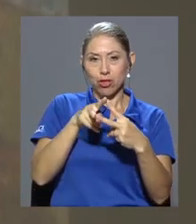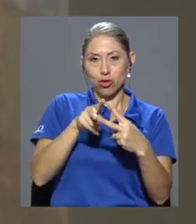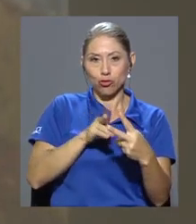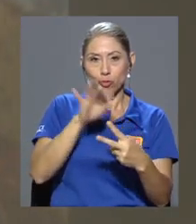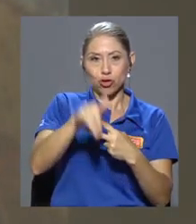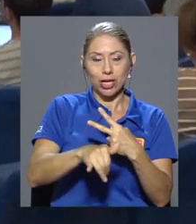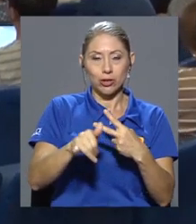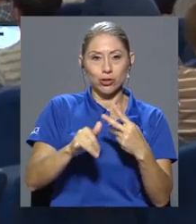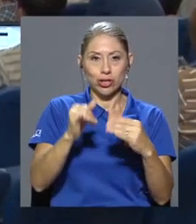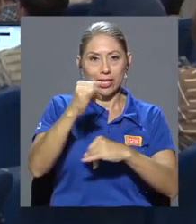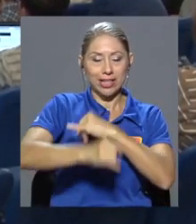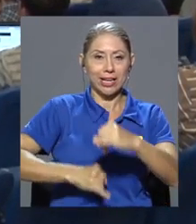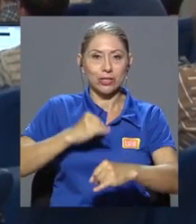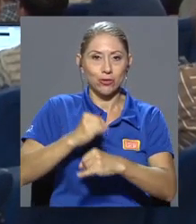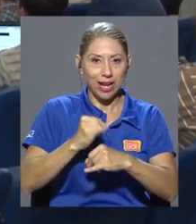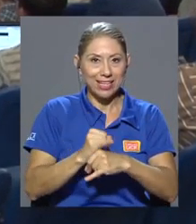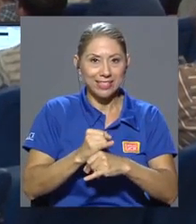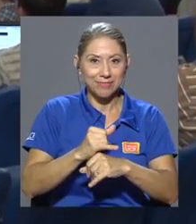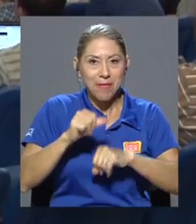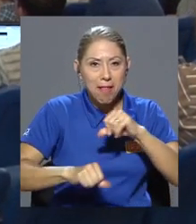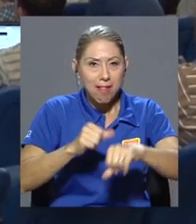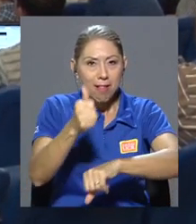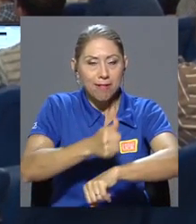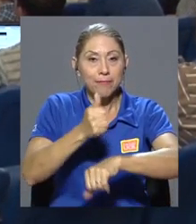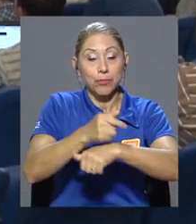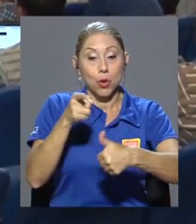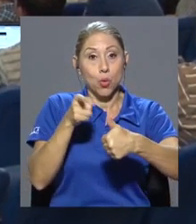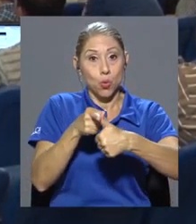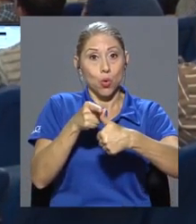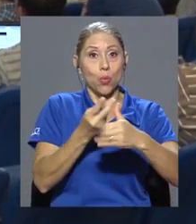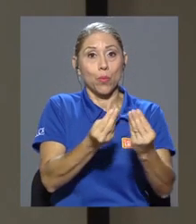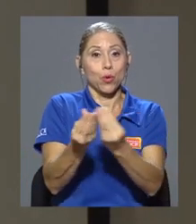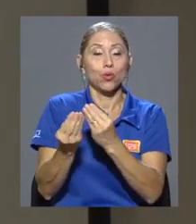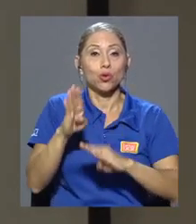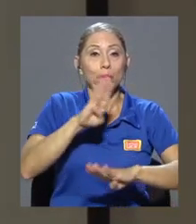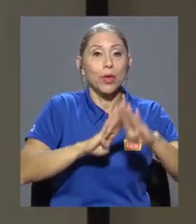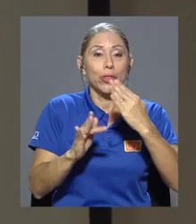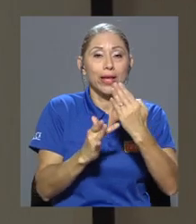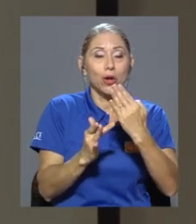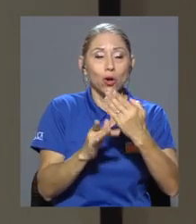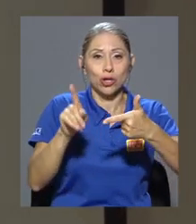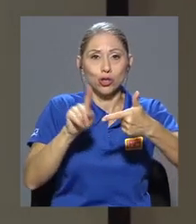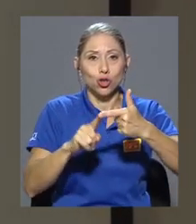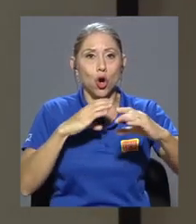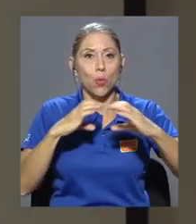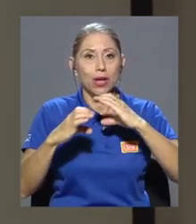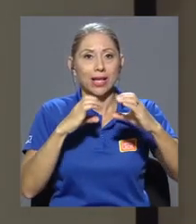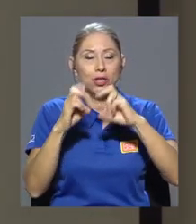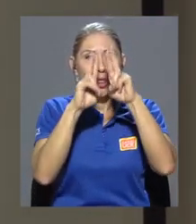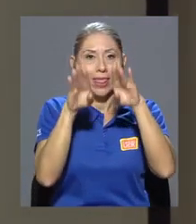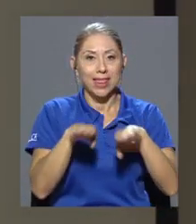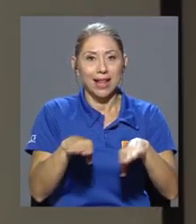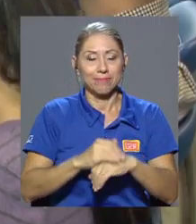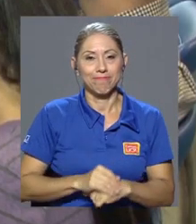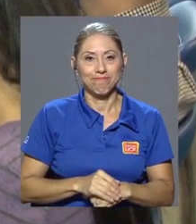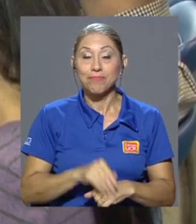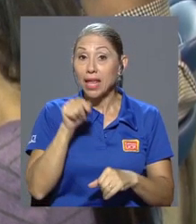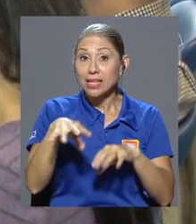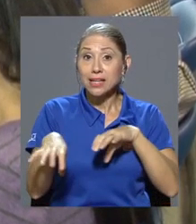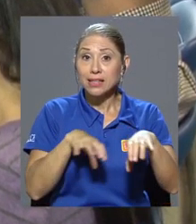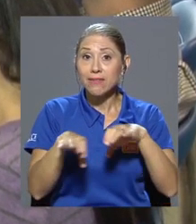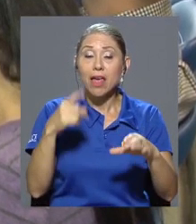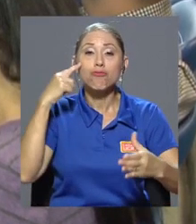proyectos internacionales de emprendedurismo, uno acerca de productos biotecnológicos y otro de comunicación digital. Esta